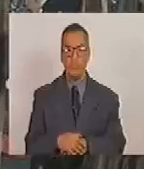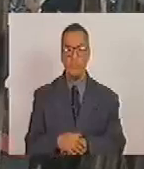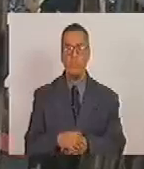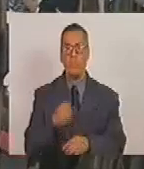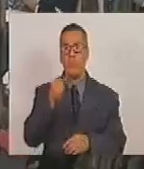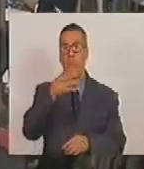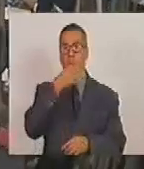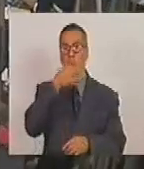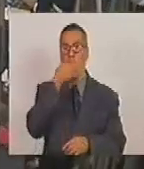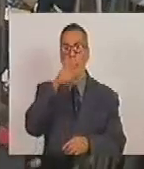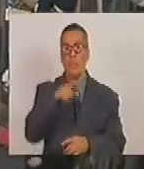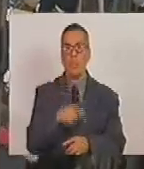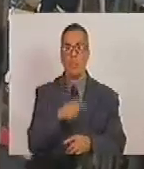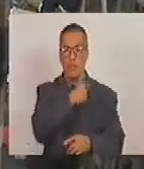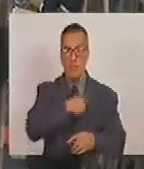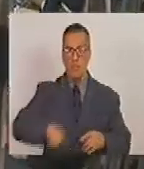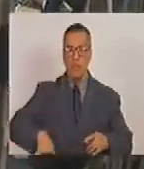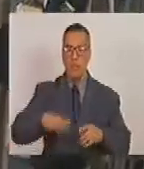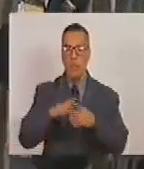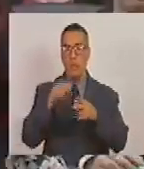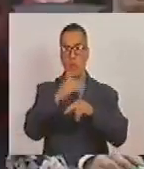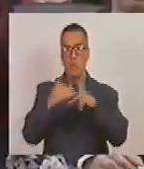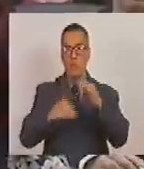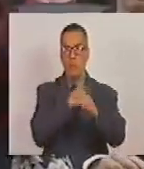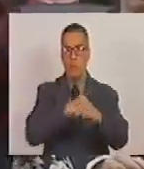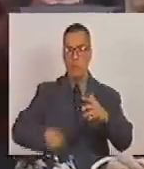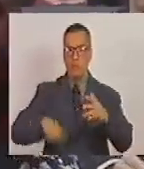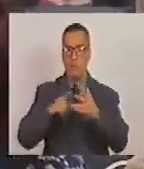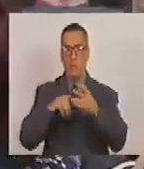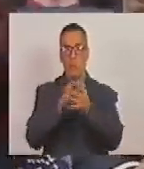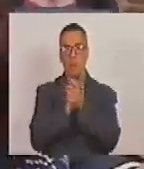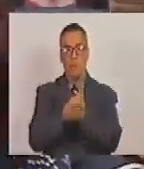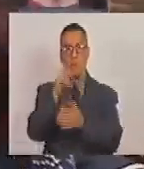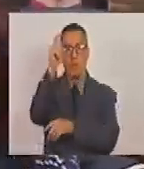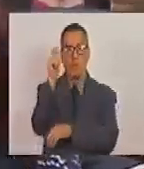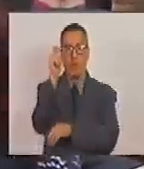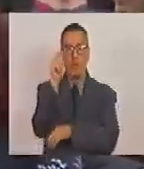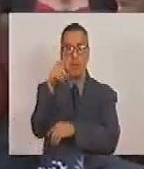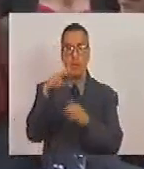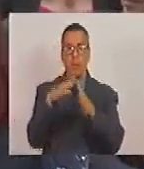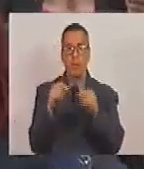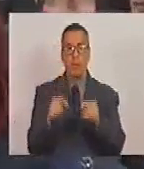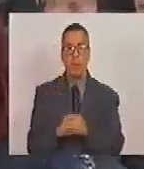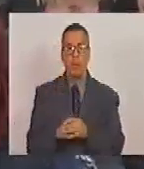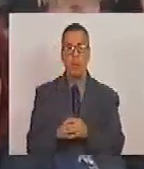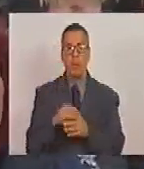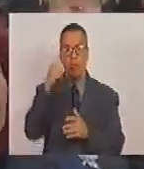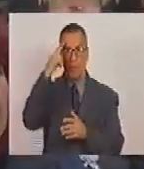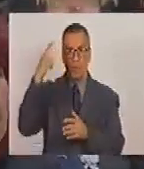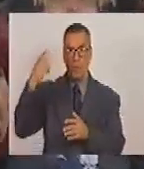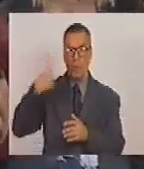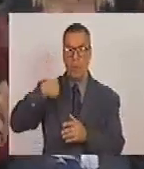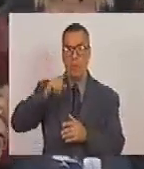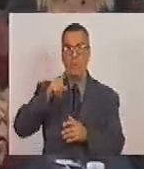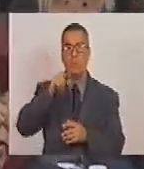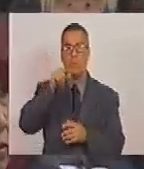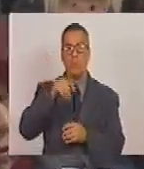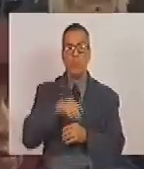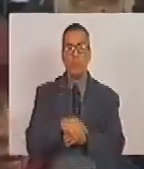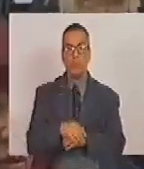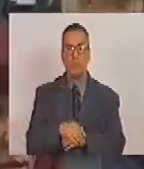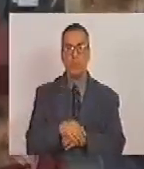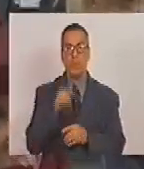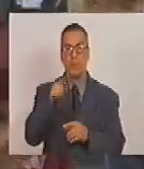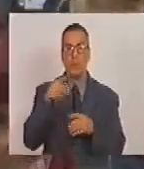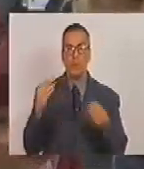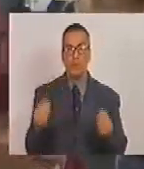Buenas tardes, presidente, vicepresidente, colegas parlamentarios. Orgullosa de tener hoy el honor de